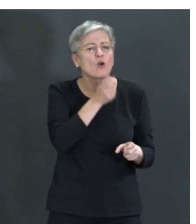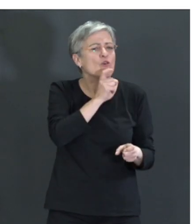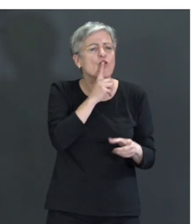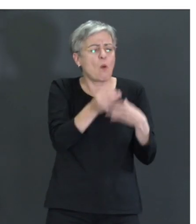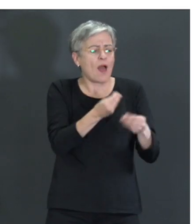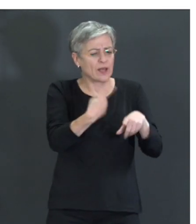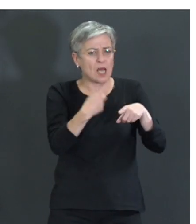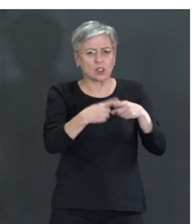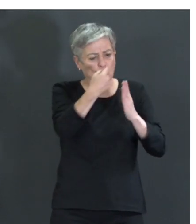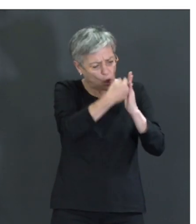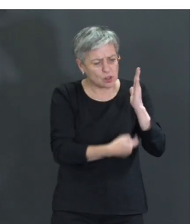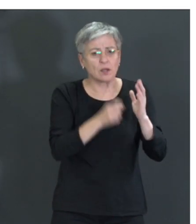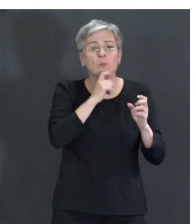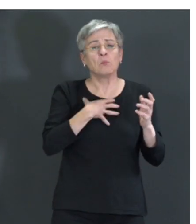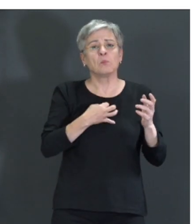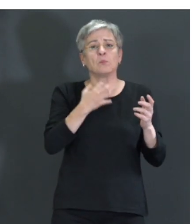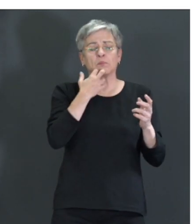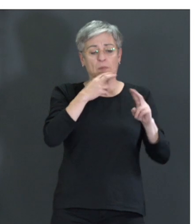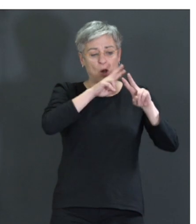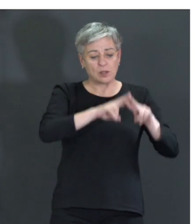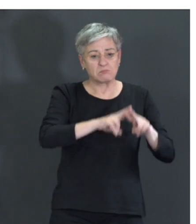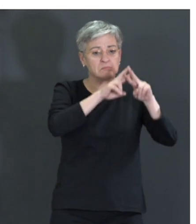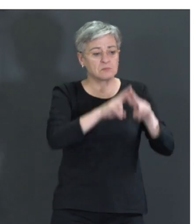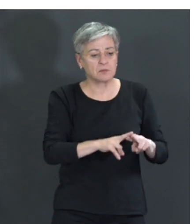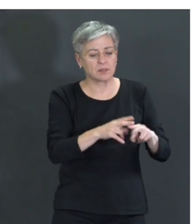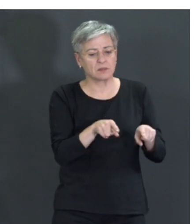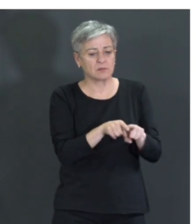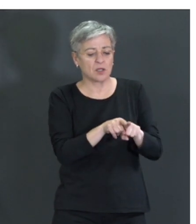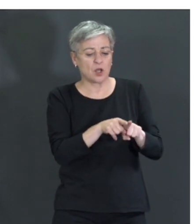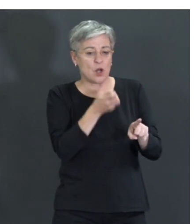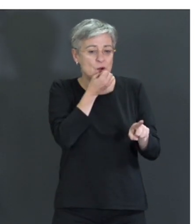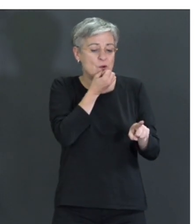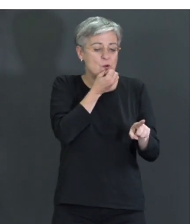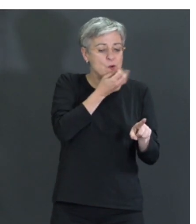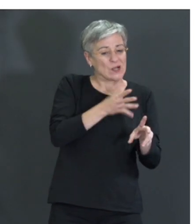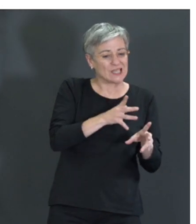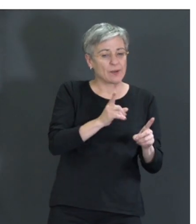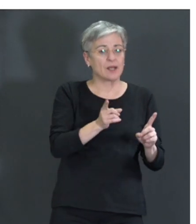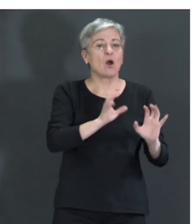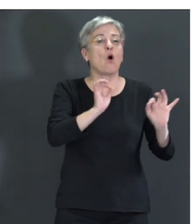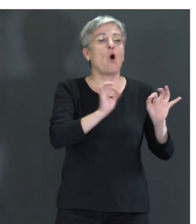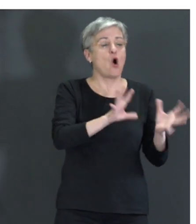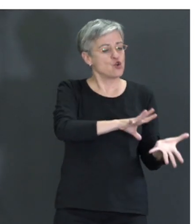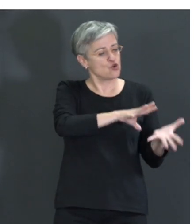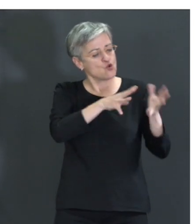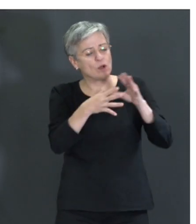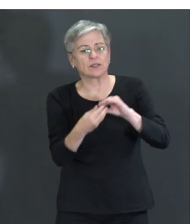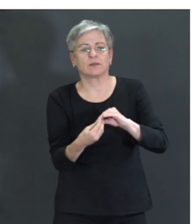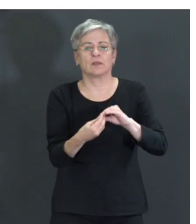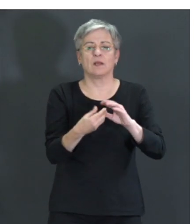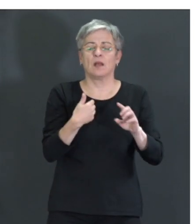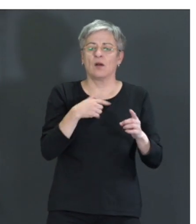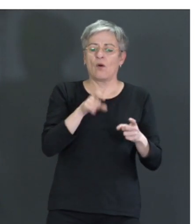las cosas para ver si hay algo que no estás haciendo bien y que no se va a adaptar a poder